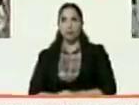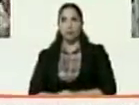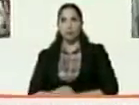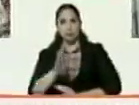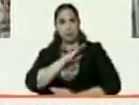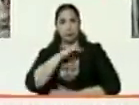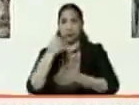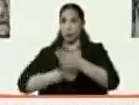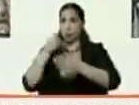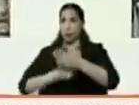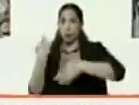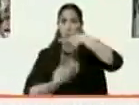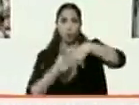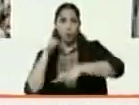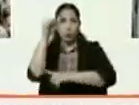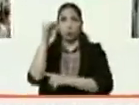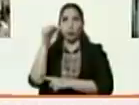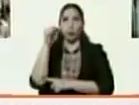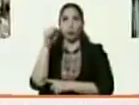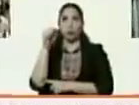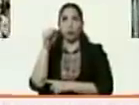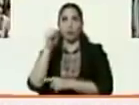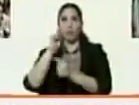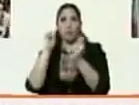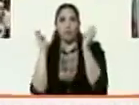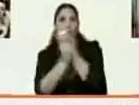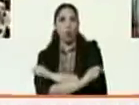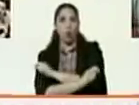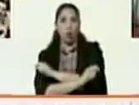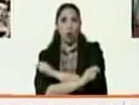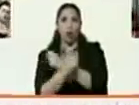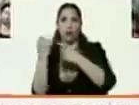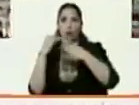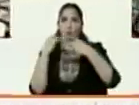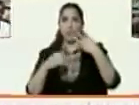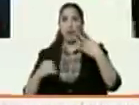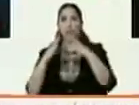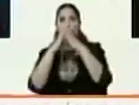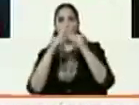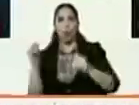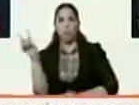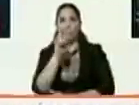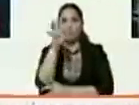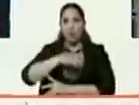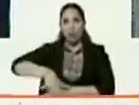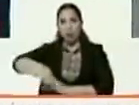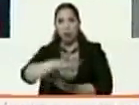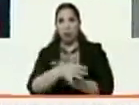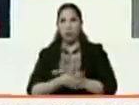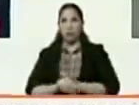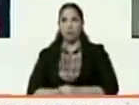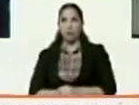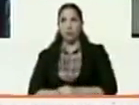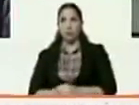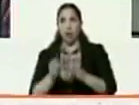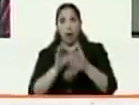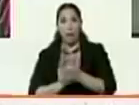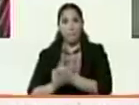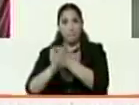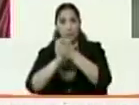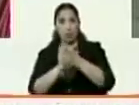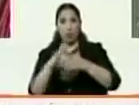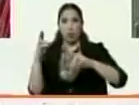la lucha revolucionaria se convierta en una herramienta de todos los venezolanos y las venezolanas. Compañeros del